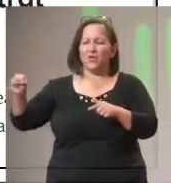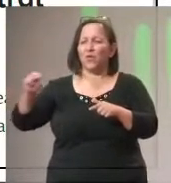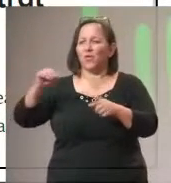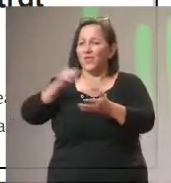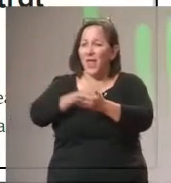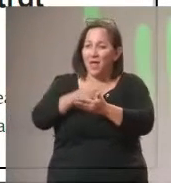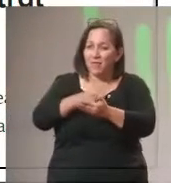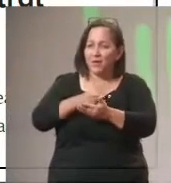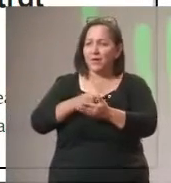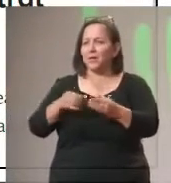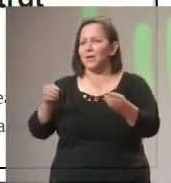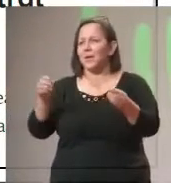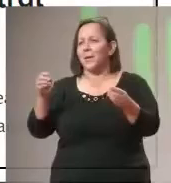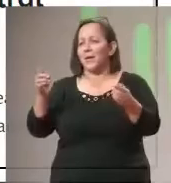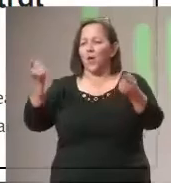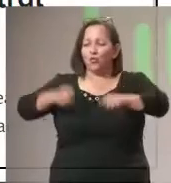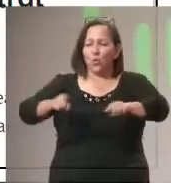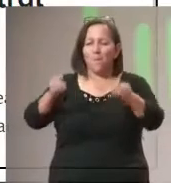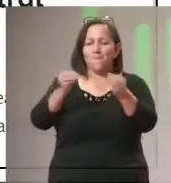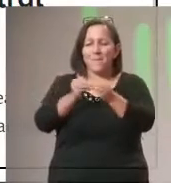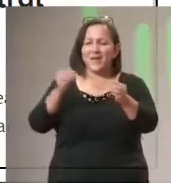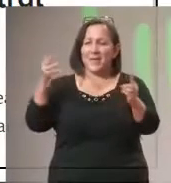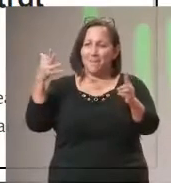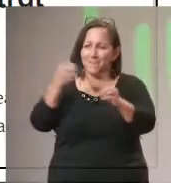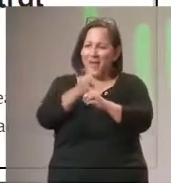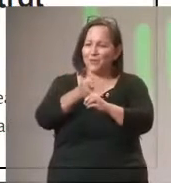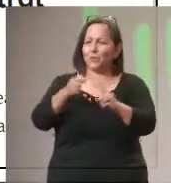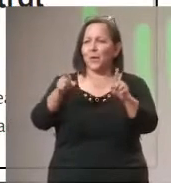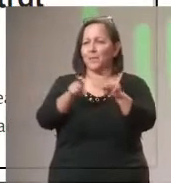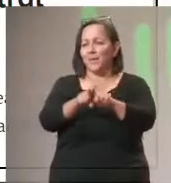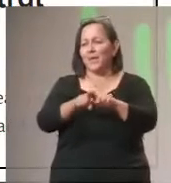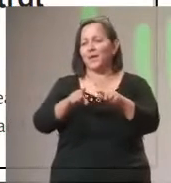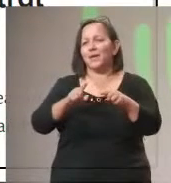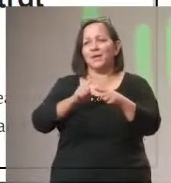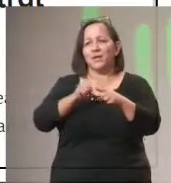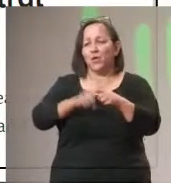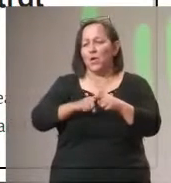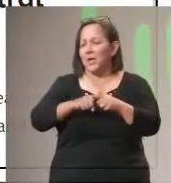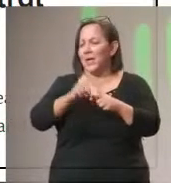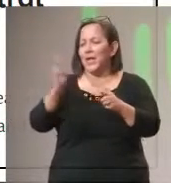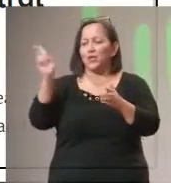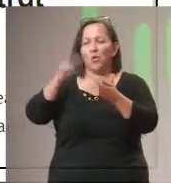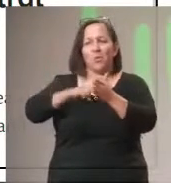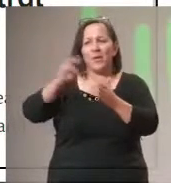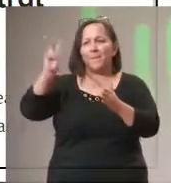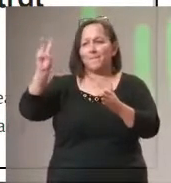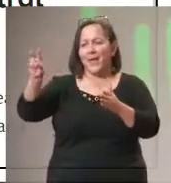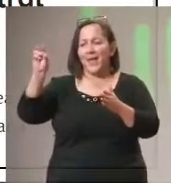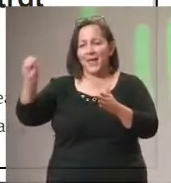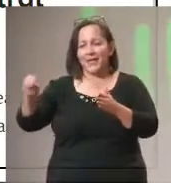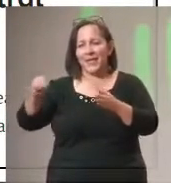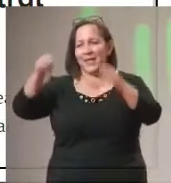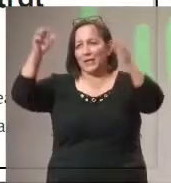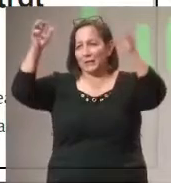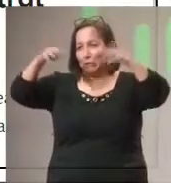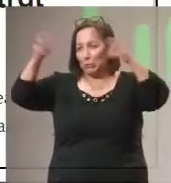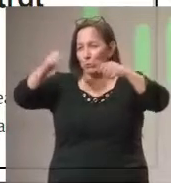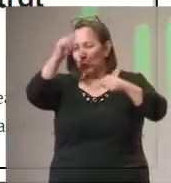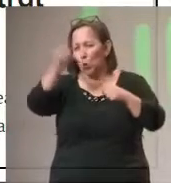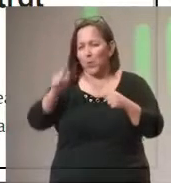fuerte en términos de distribución del agua potable. El año 2020, un año sin precedentes en términos de